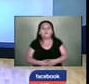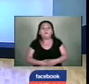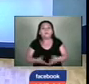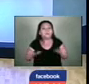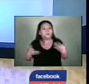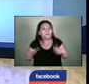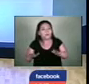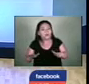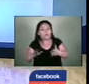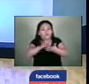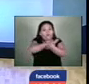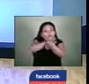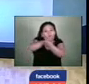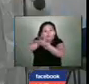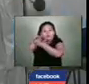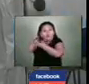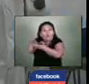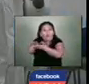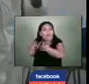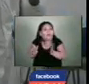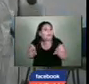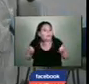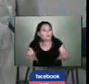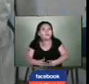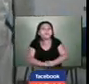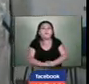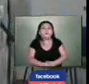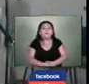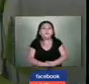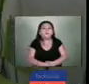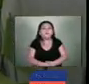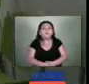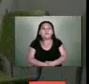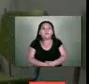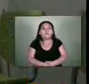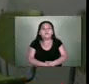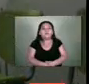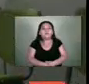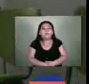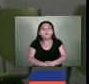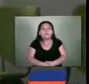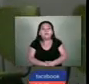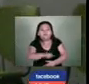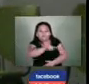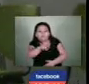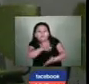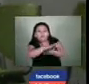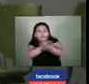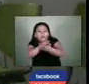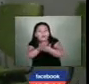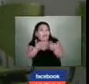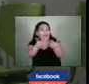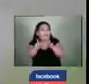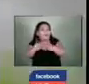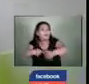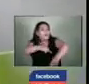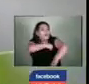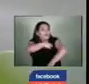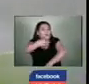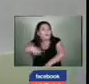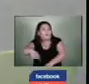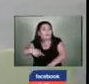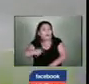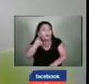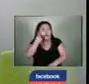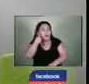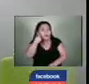de la desinfección continúa y sistematizada, los centros de salud pública, se realizó la